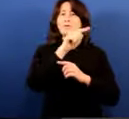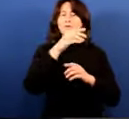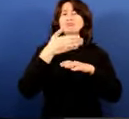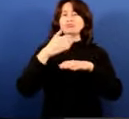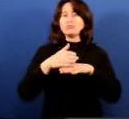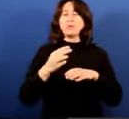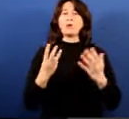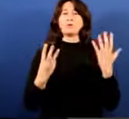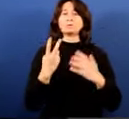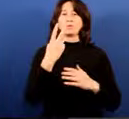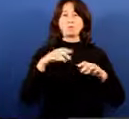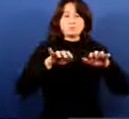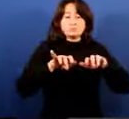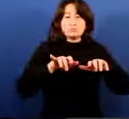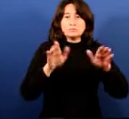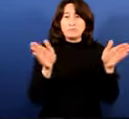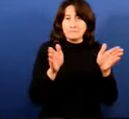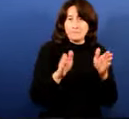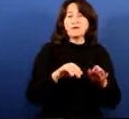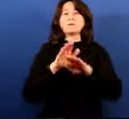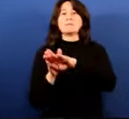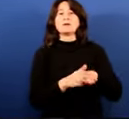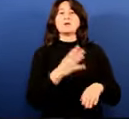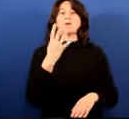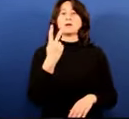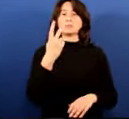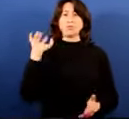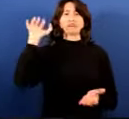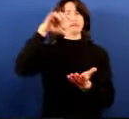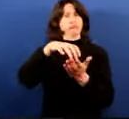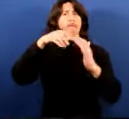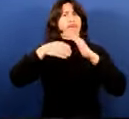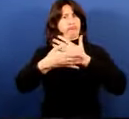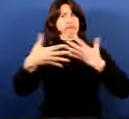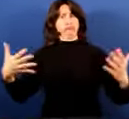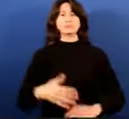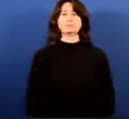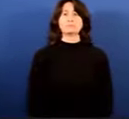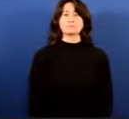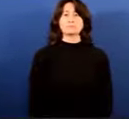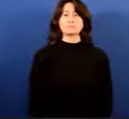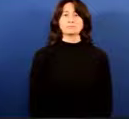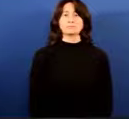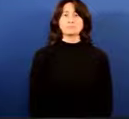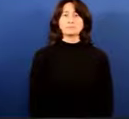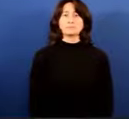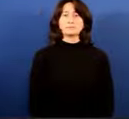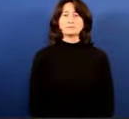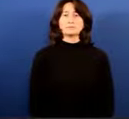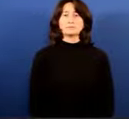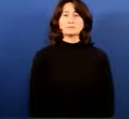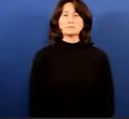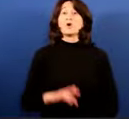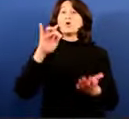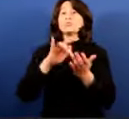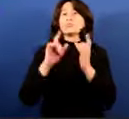de 82 módulos de oficinas y 42 pabellones repartidos en los distintos elkarteguis vizcaínos. El